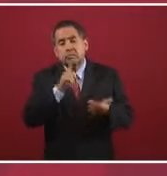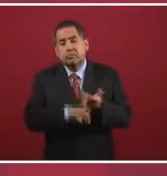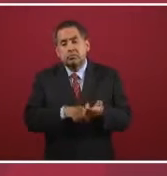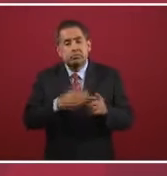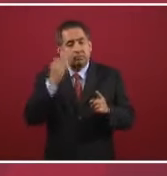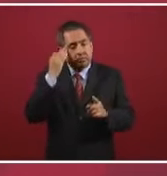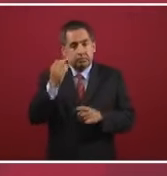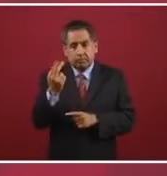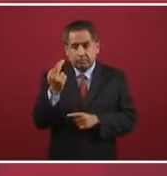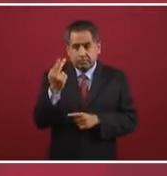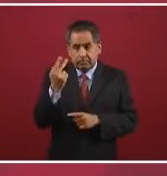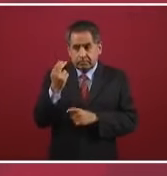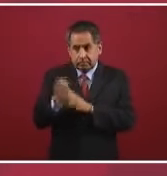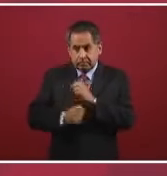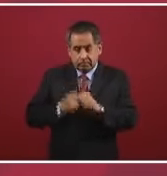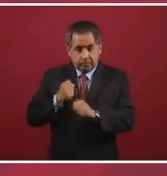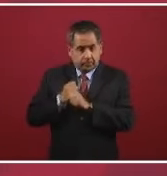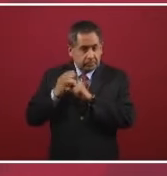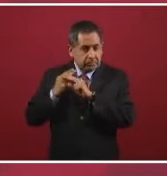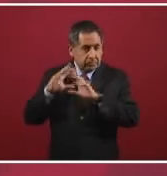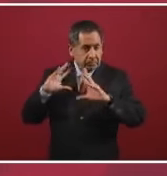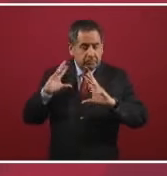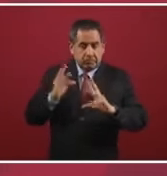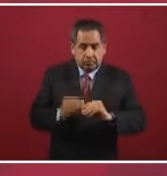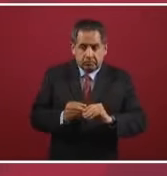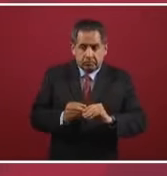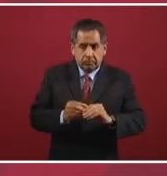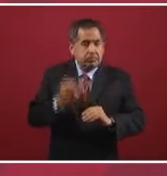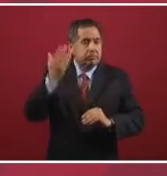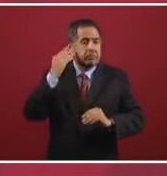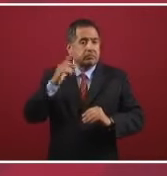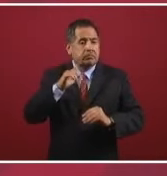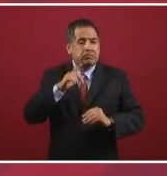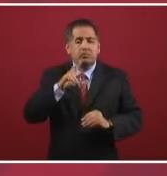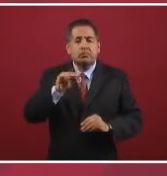durante 25 años no era considerada